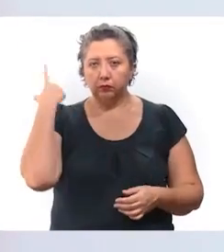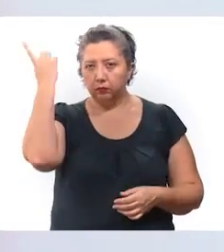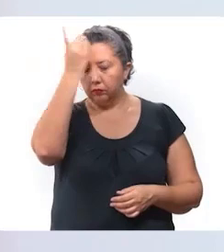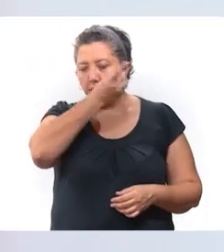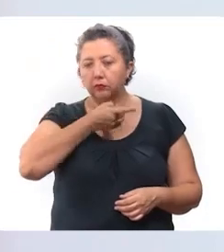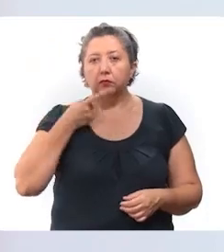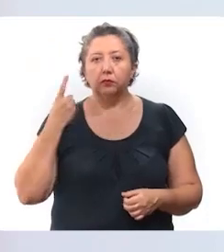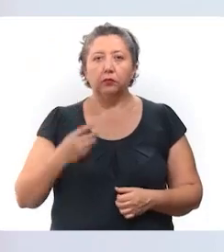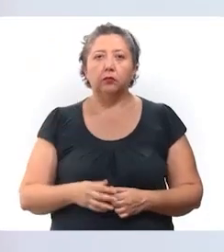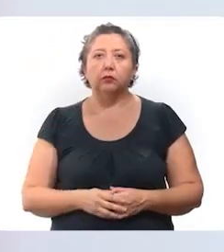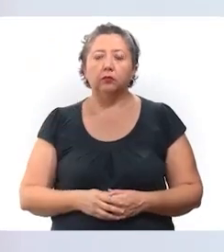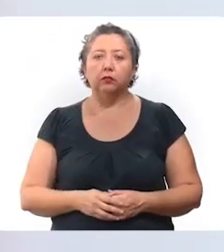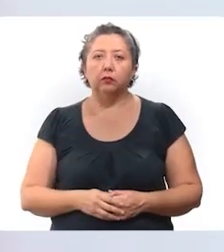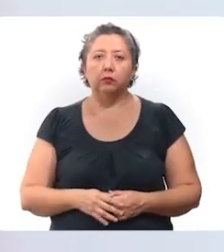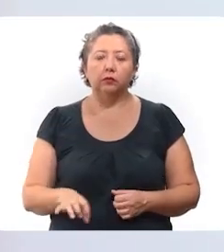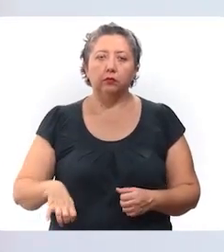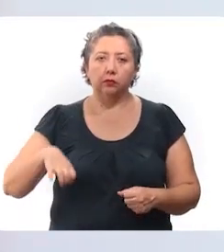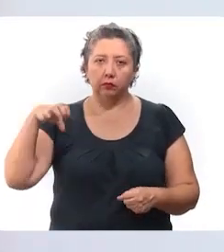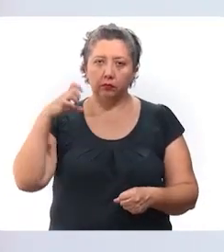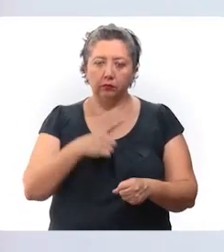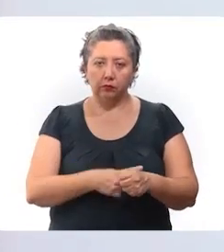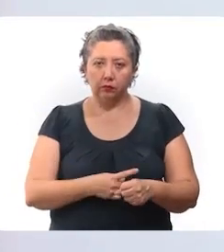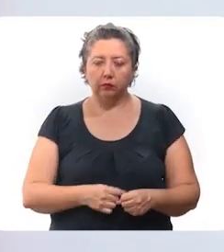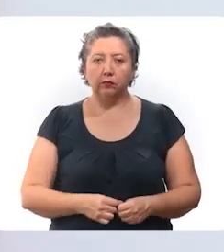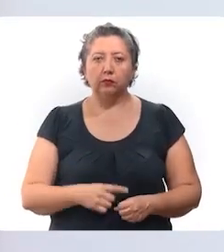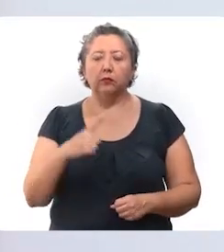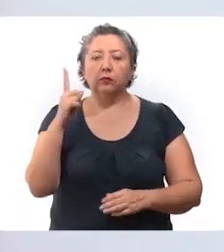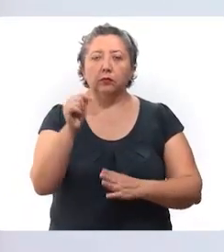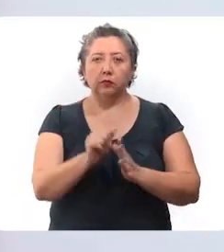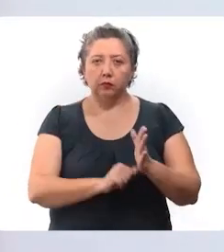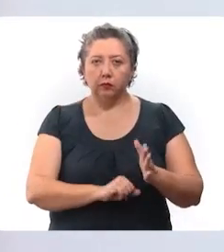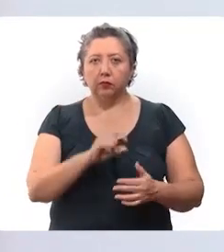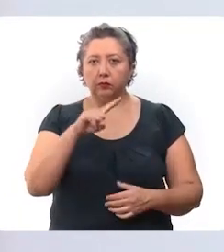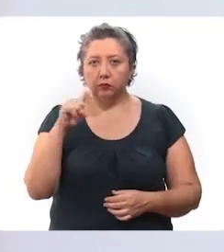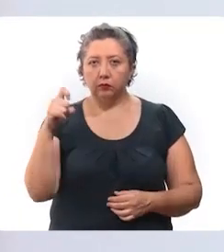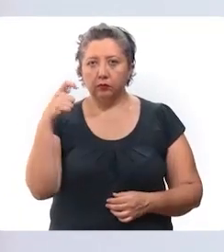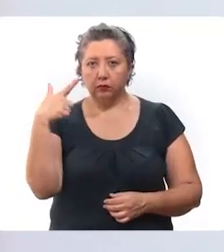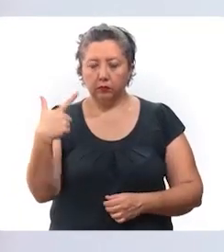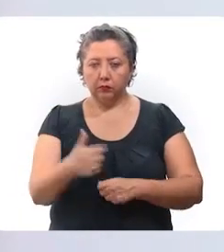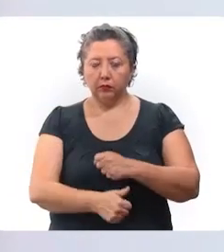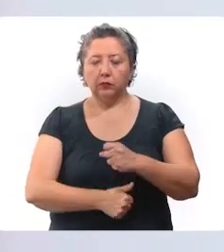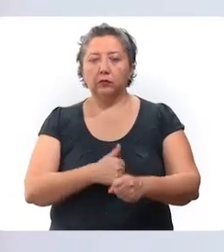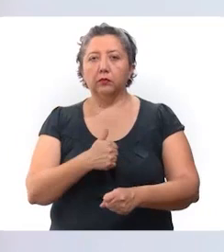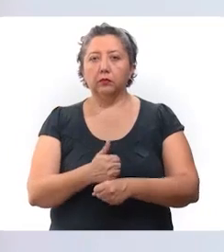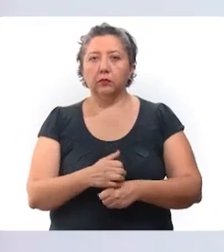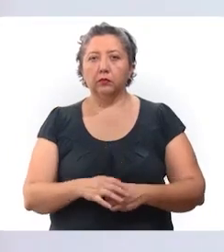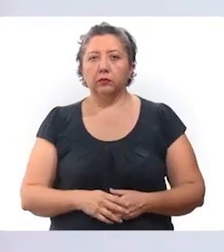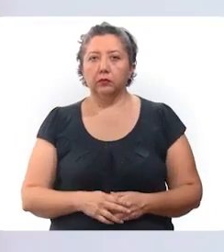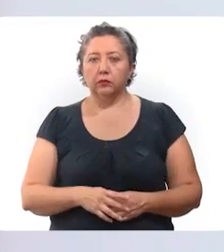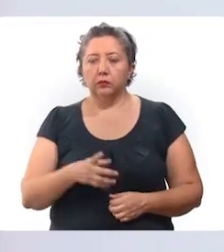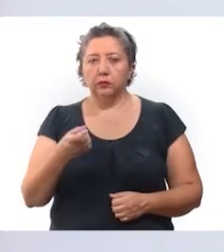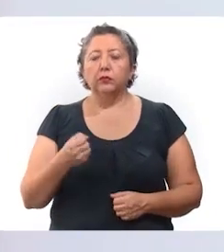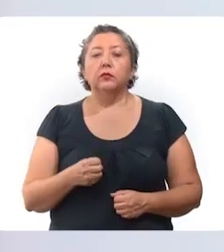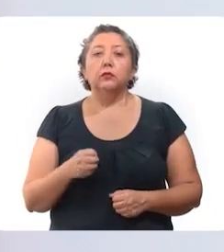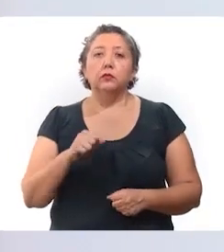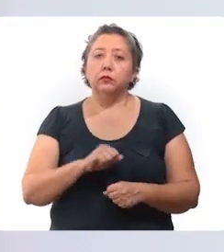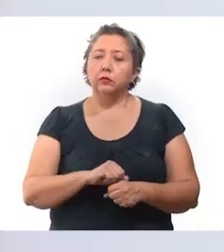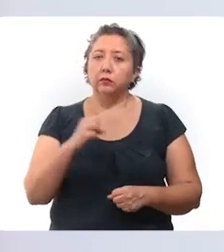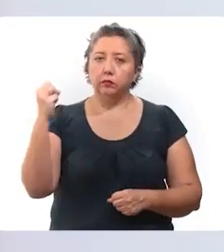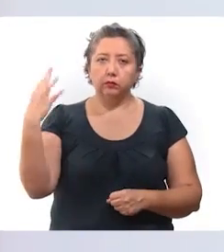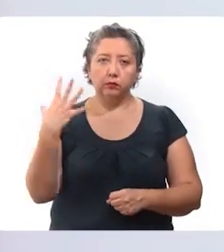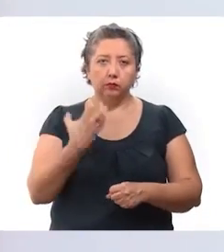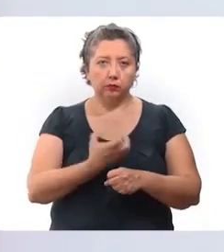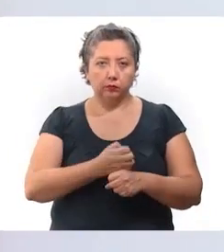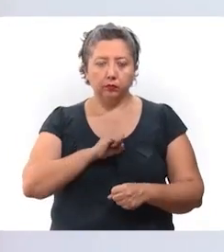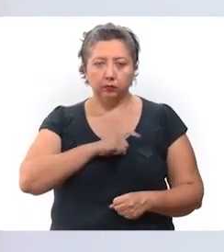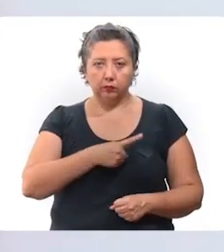a la espera de diagnóstico. El rango de edad de los casos es de 1 mes a 107 años. Los indicadores semanales